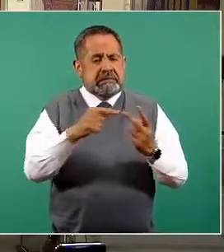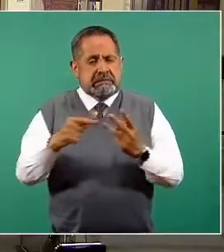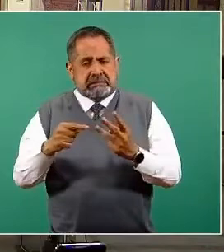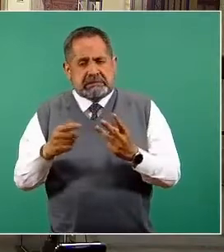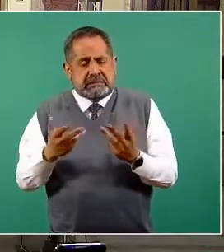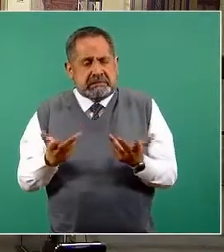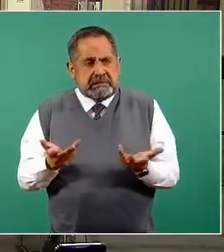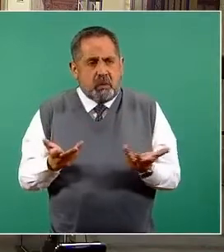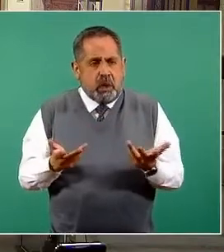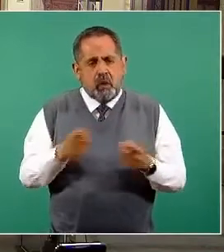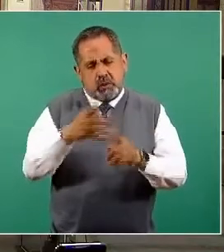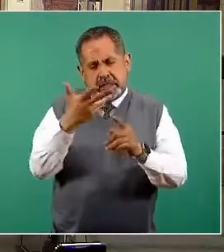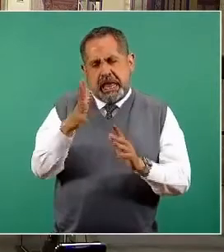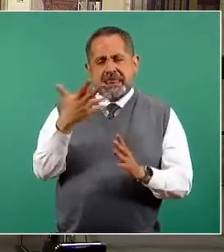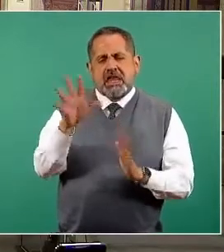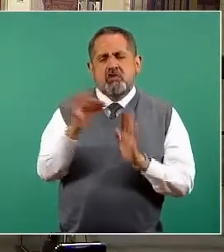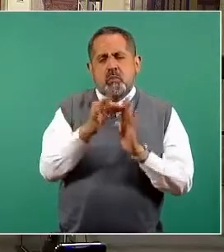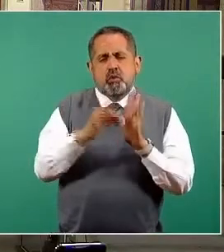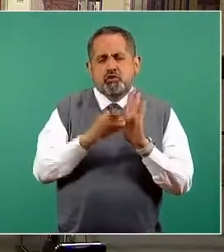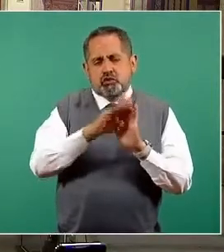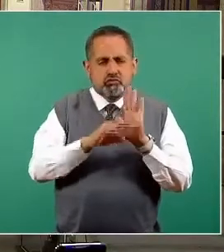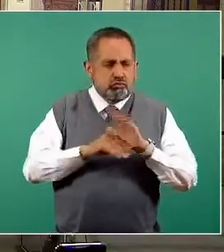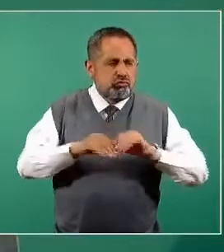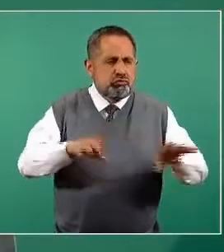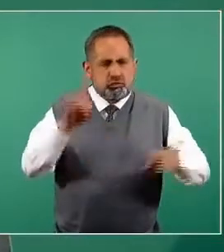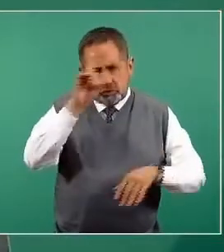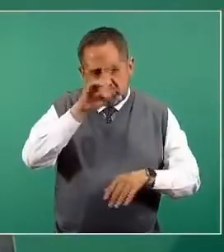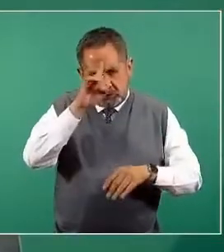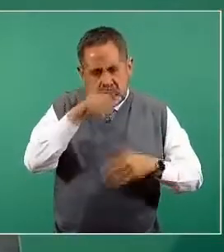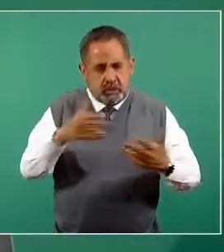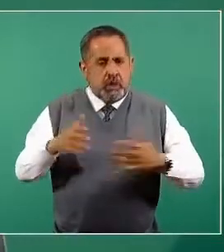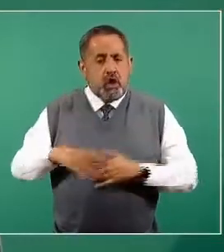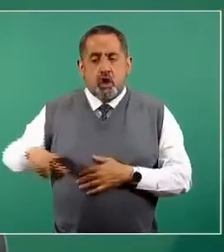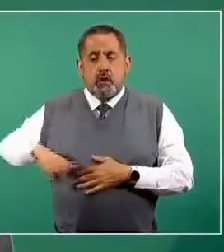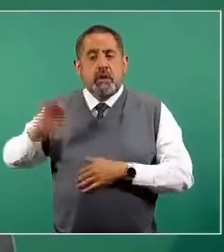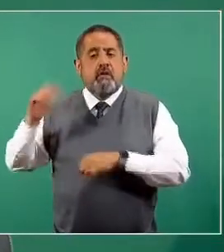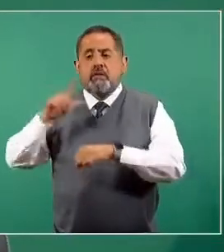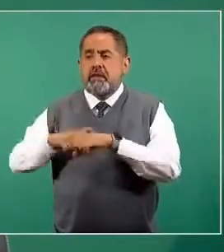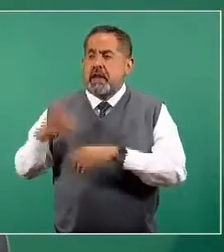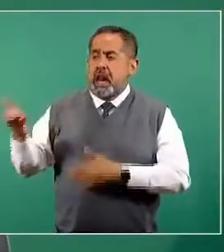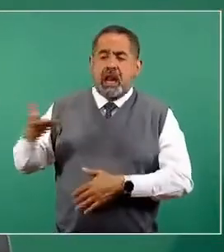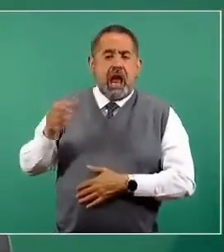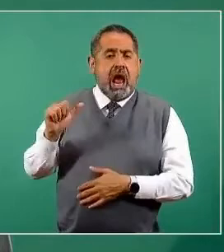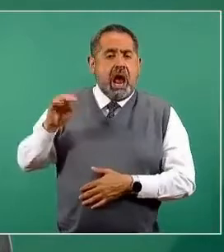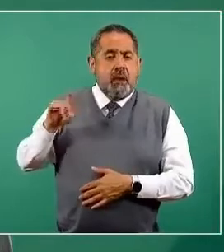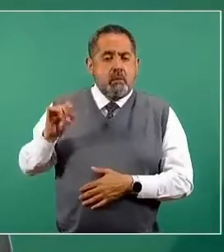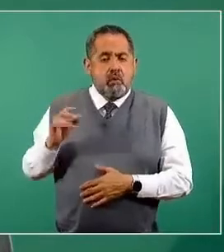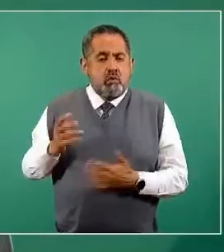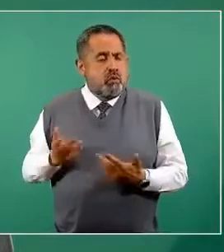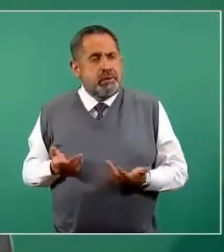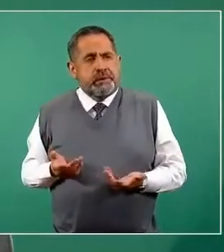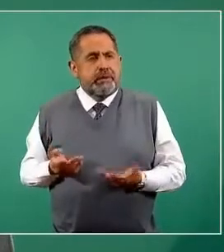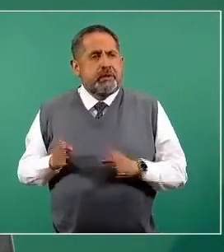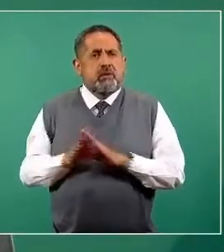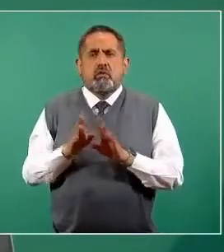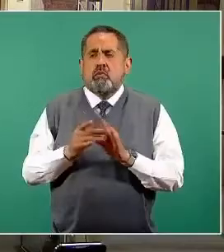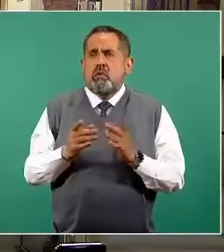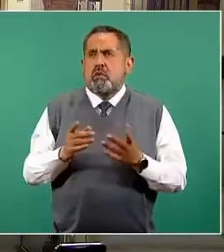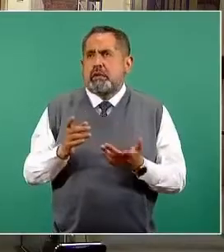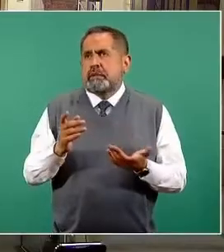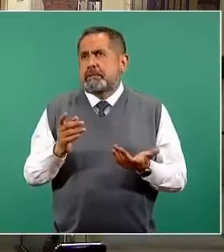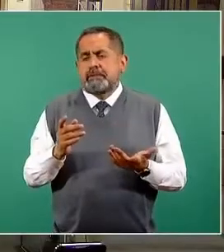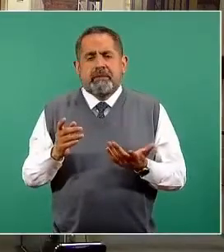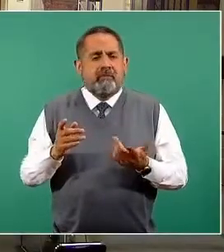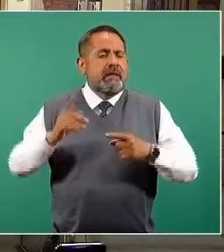decálogo? ¿Y cuáles son las decisiones del gobierno federal encabezadas por Andrés Manuel López Obrador de cómo o cuánto